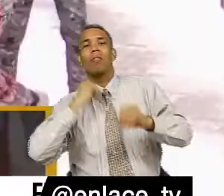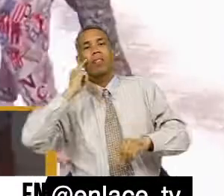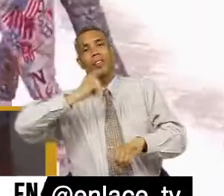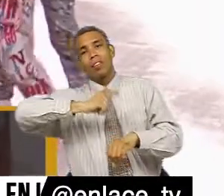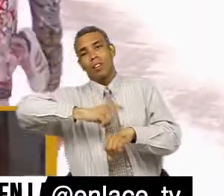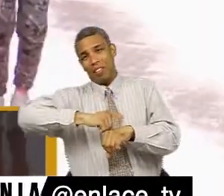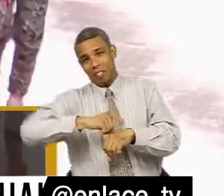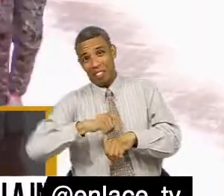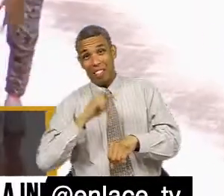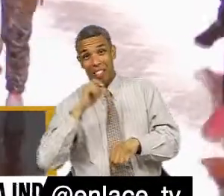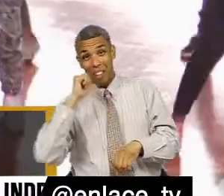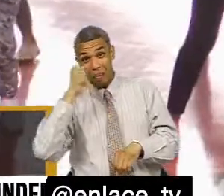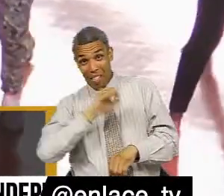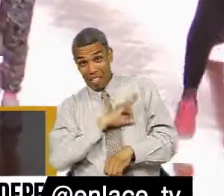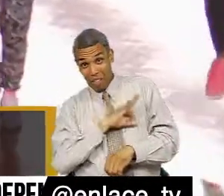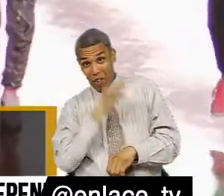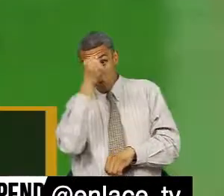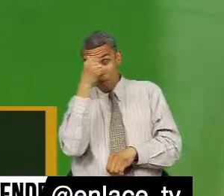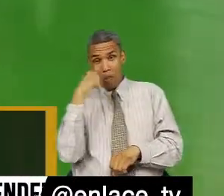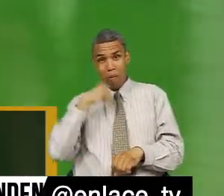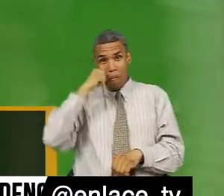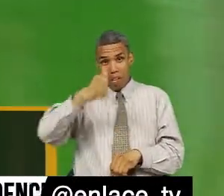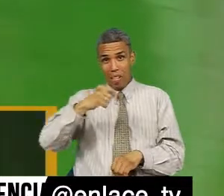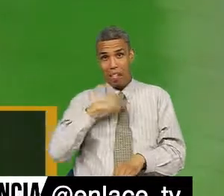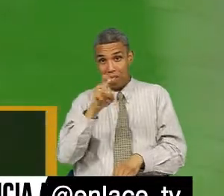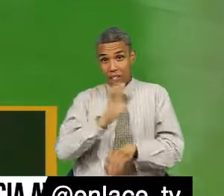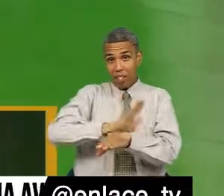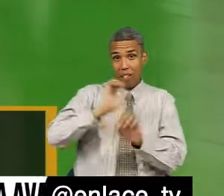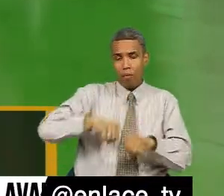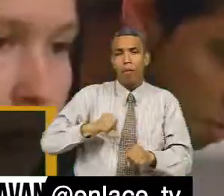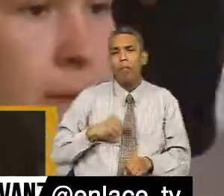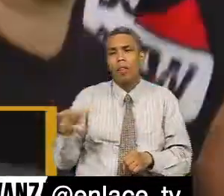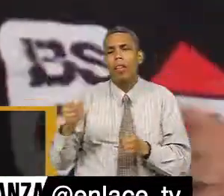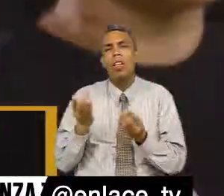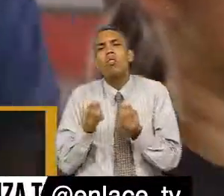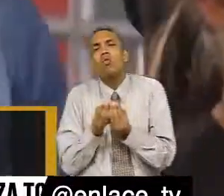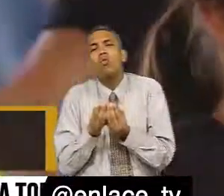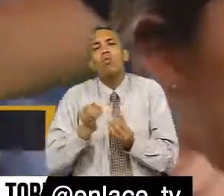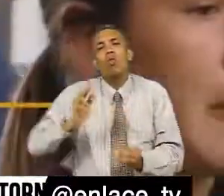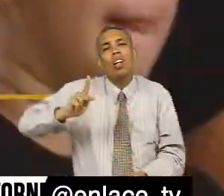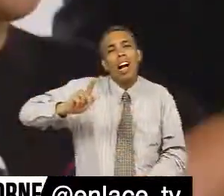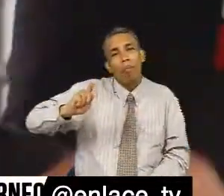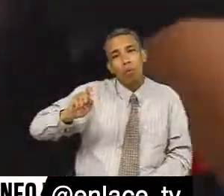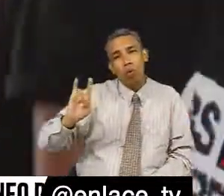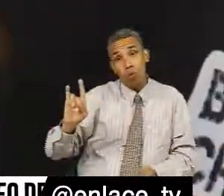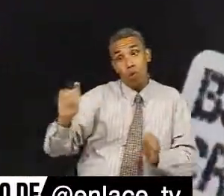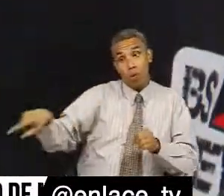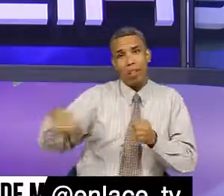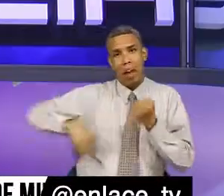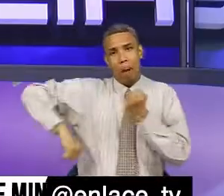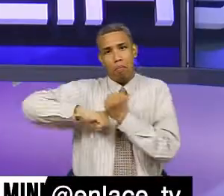pierdan. Este evento es organizado por la Academia K.U, con el apoyo de la Administración Municipal.